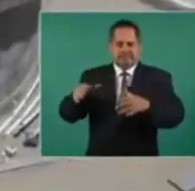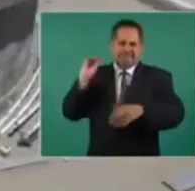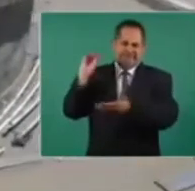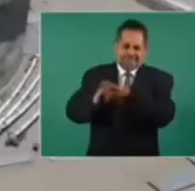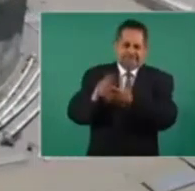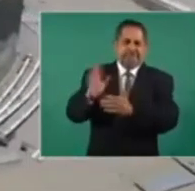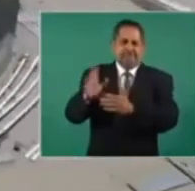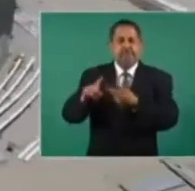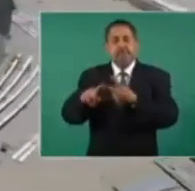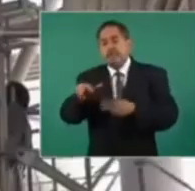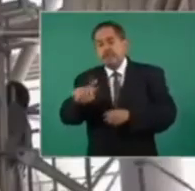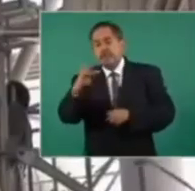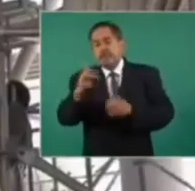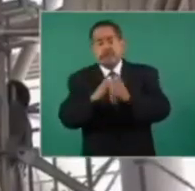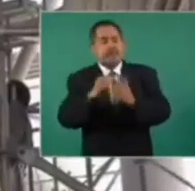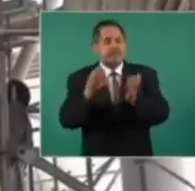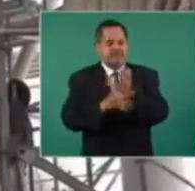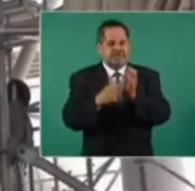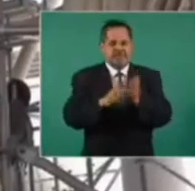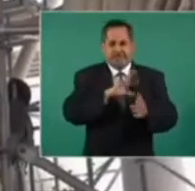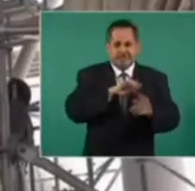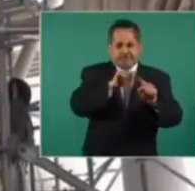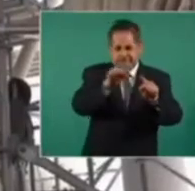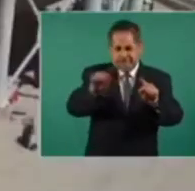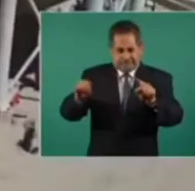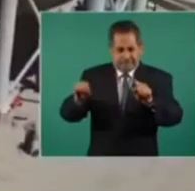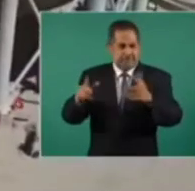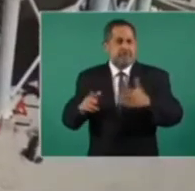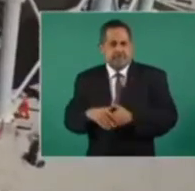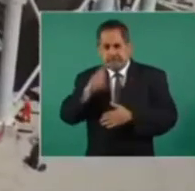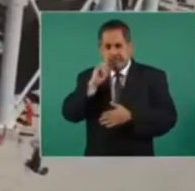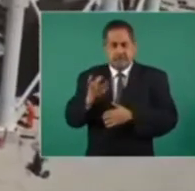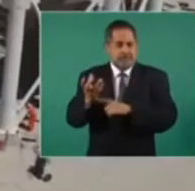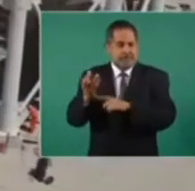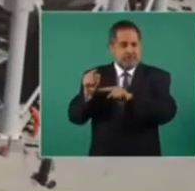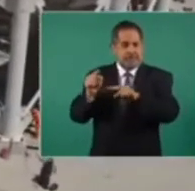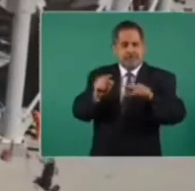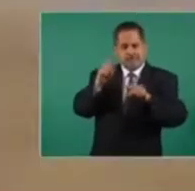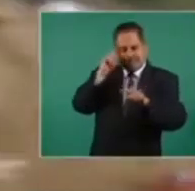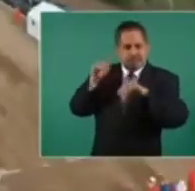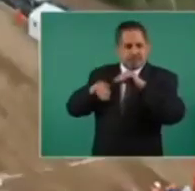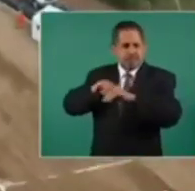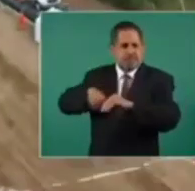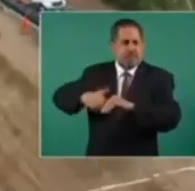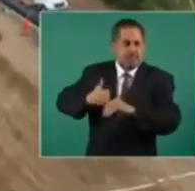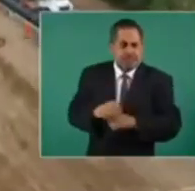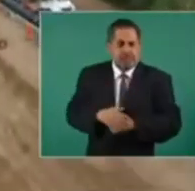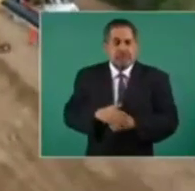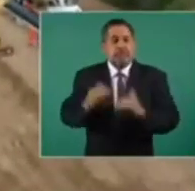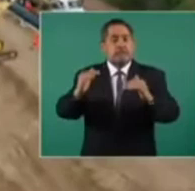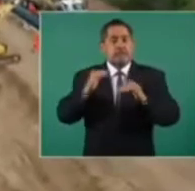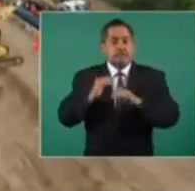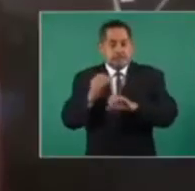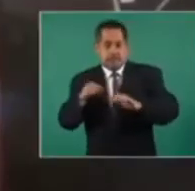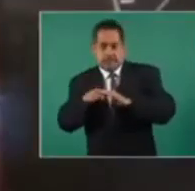aluminio y 13 metálicos, y continúa la fase de soldadura de hemisferios y gajos de Ecuador en los tanques esféricos. En los sistemas de integración se